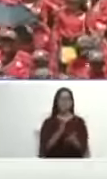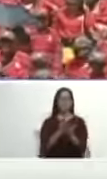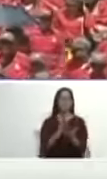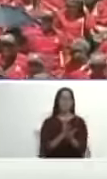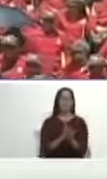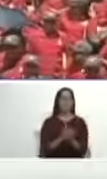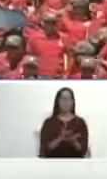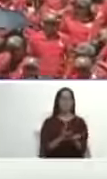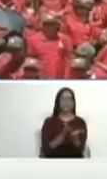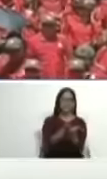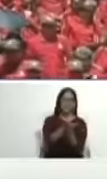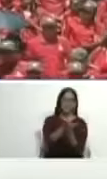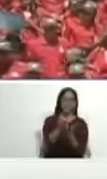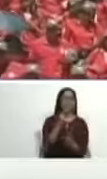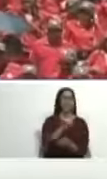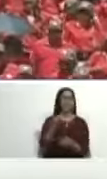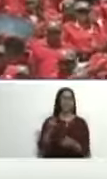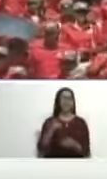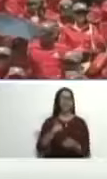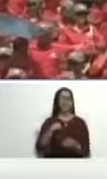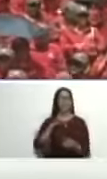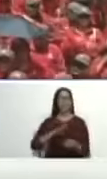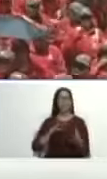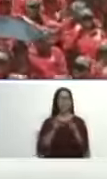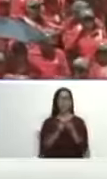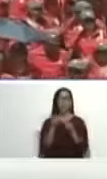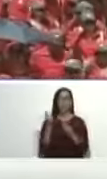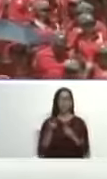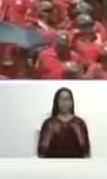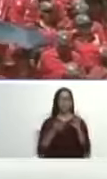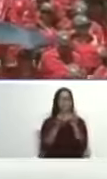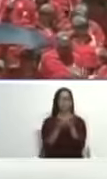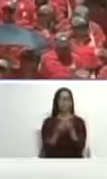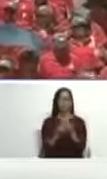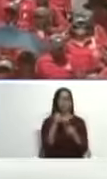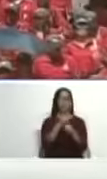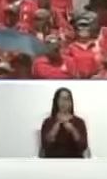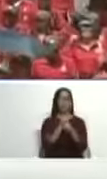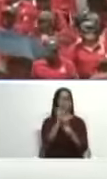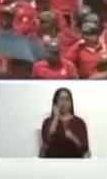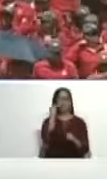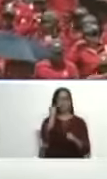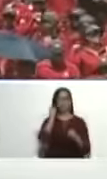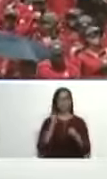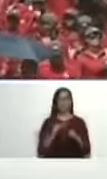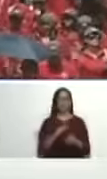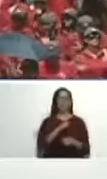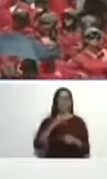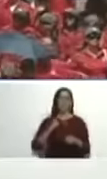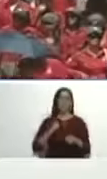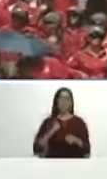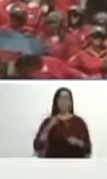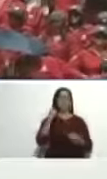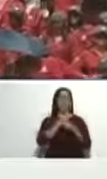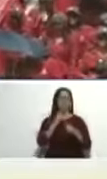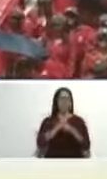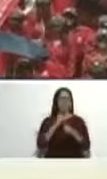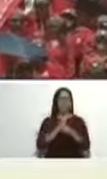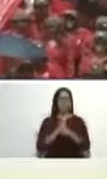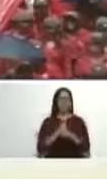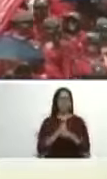a ustedes, y yo estaré junto a él, también junto a los trabajadores y trabajadoras. Somos unos trabajadores y